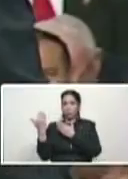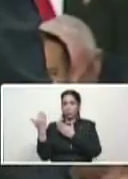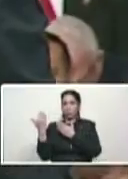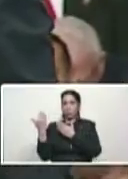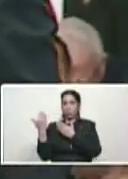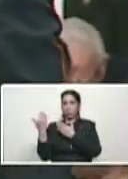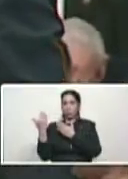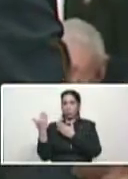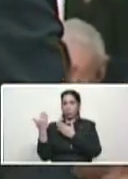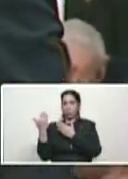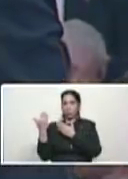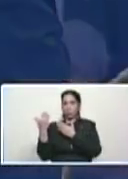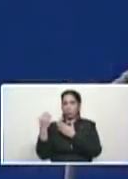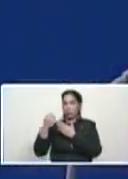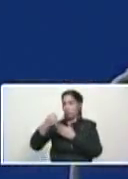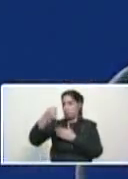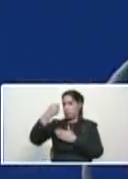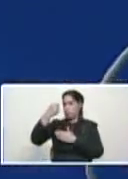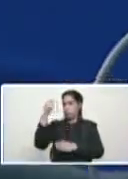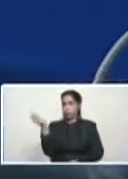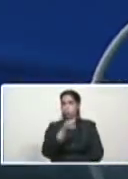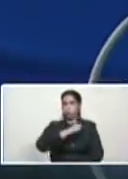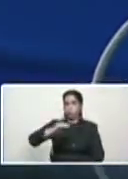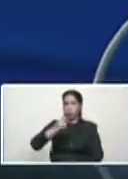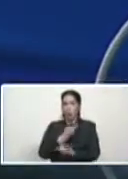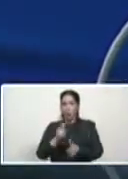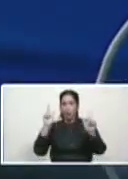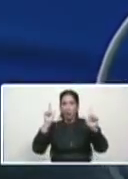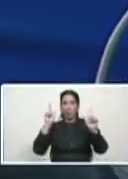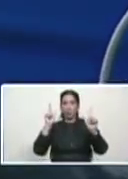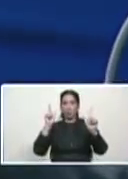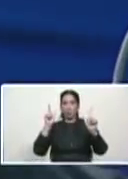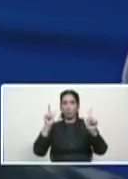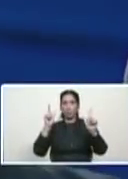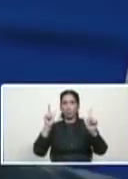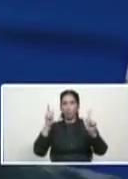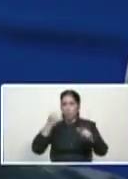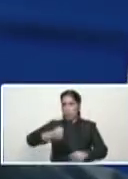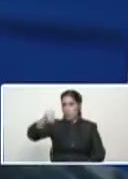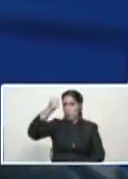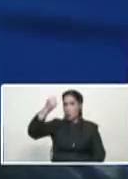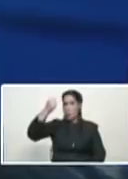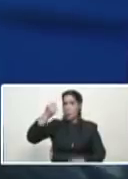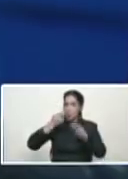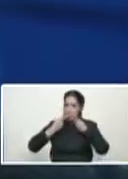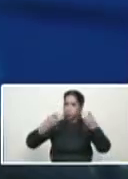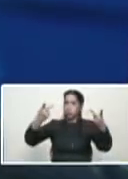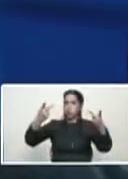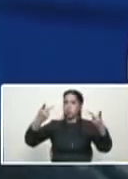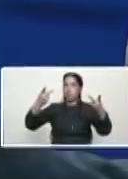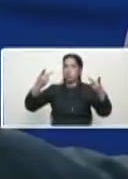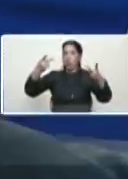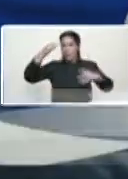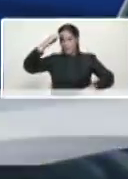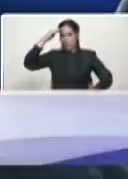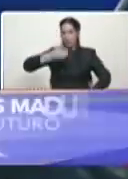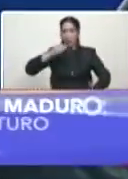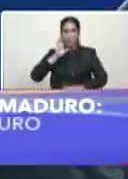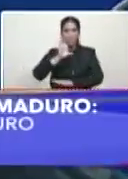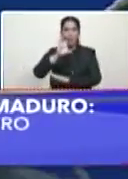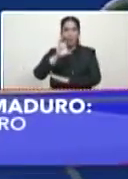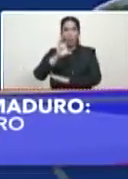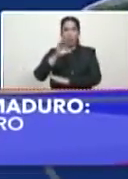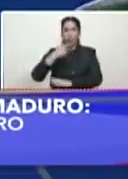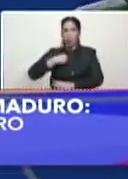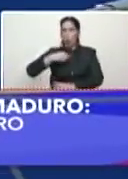este sable del libertador Simón Bolívar, lo levanto para decirle a ustedes, militares de la patria, yo